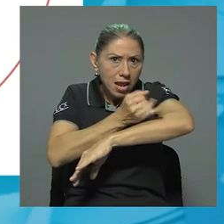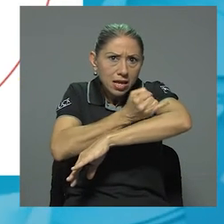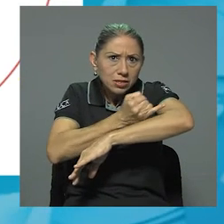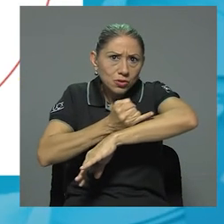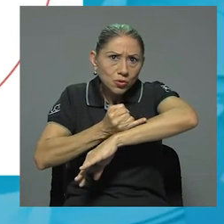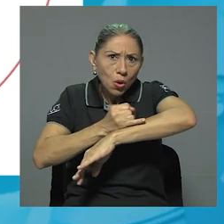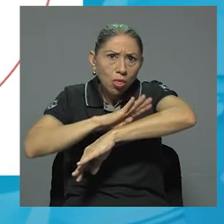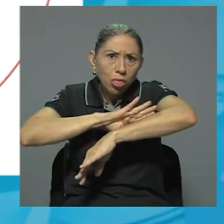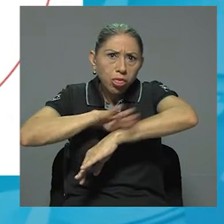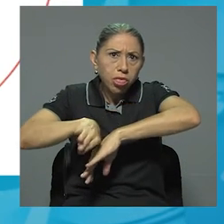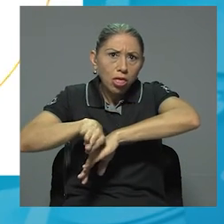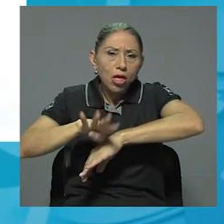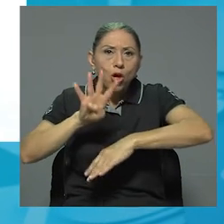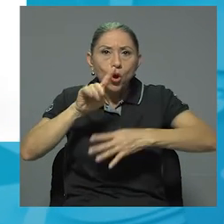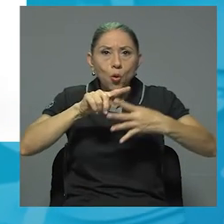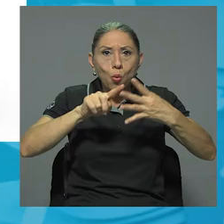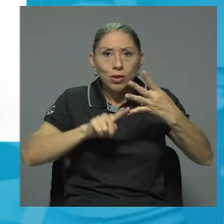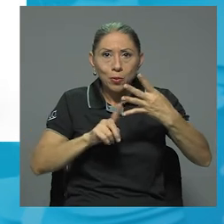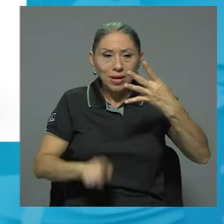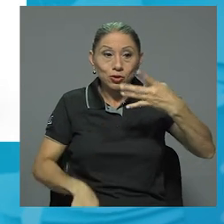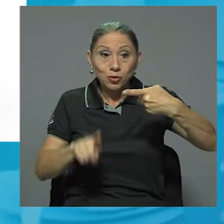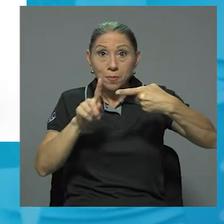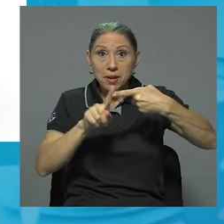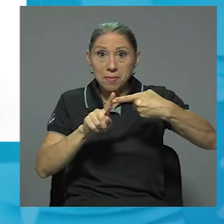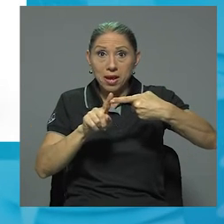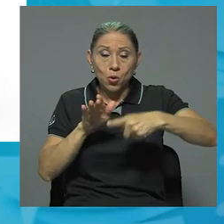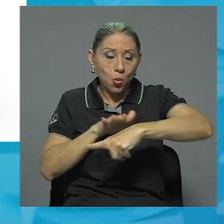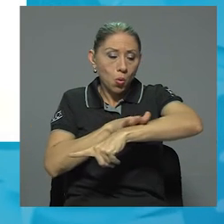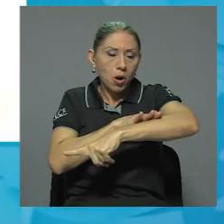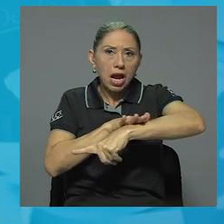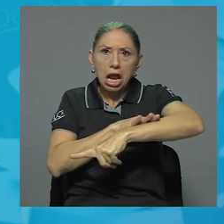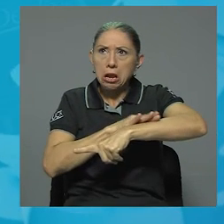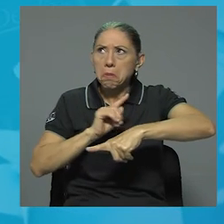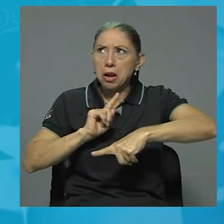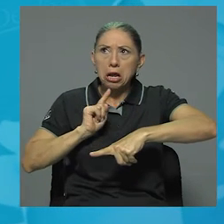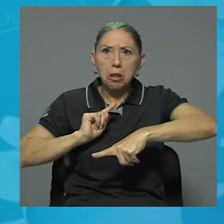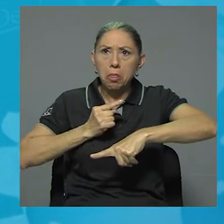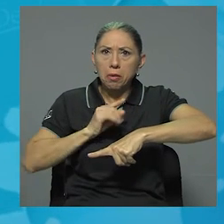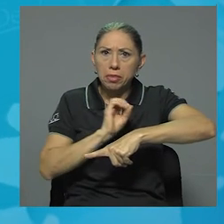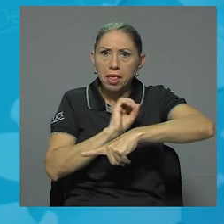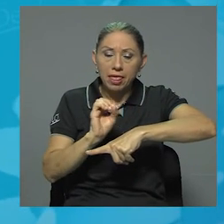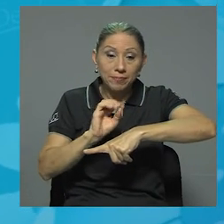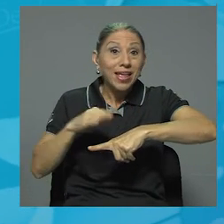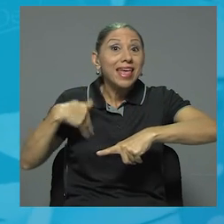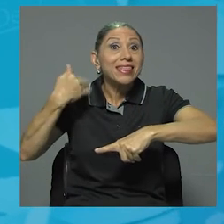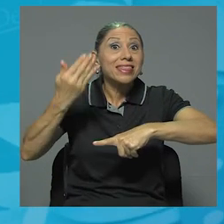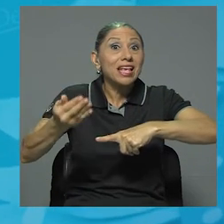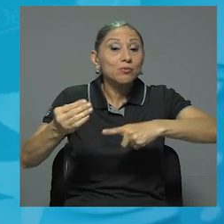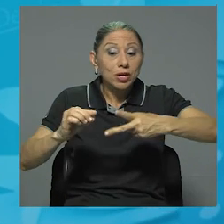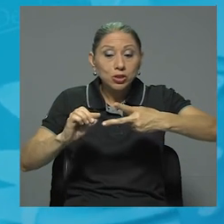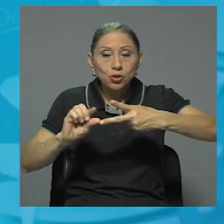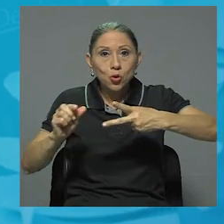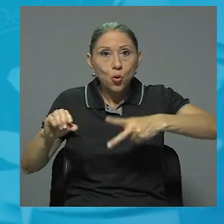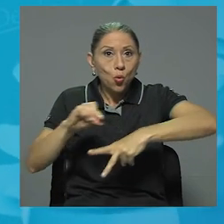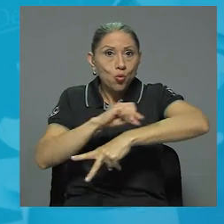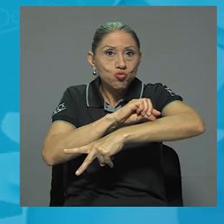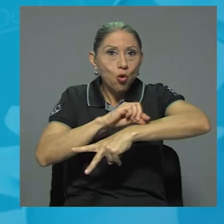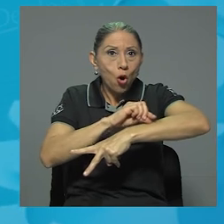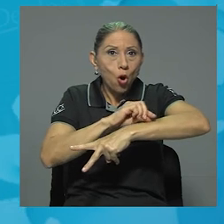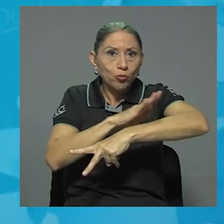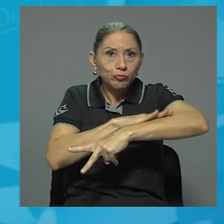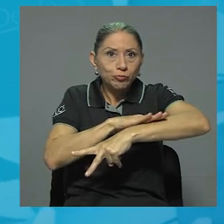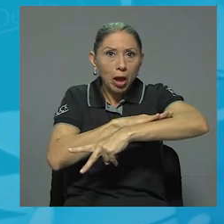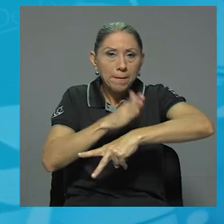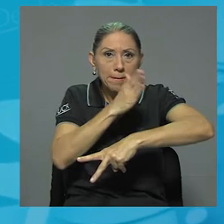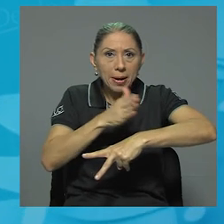en solo cuatro pasos. Primero se pone un gel anestésico, luego se pasa un rolón con una solución que prepara la piel